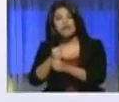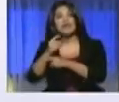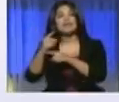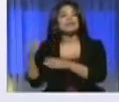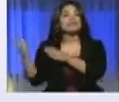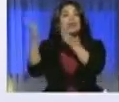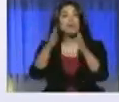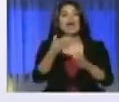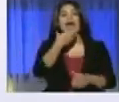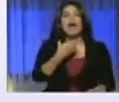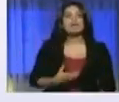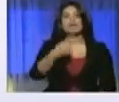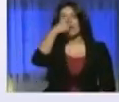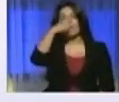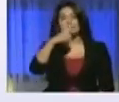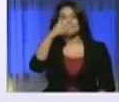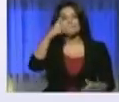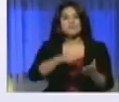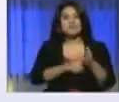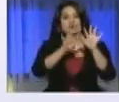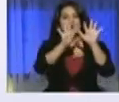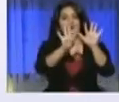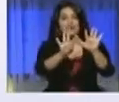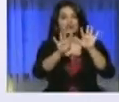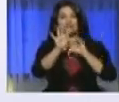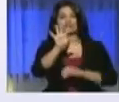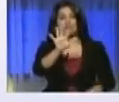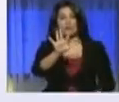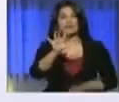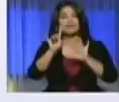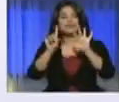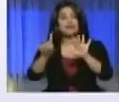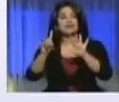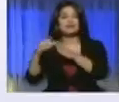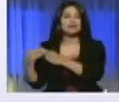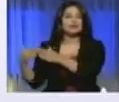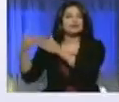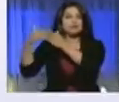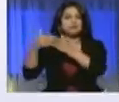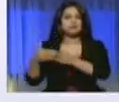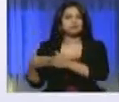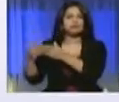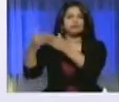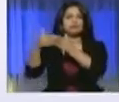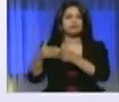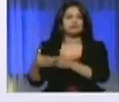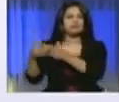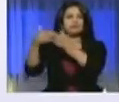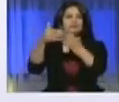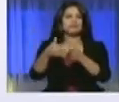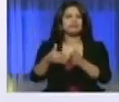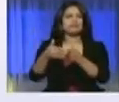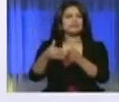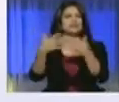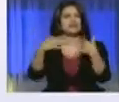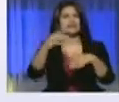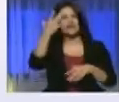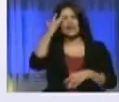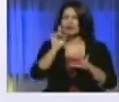año 1956, llegada en el yate Granma. Creo que es un 6 de